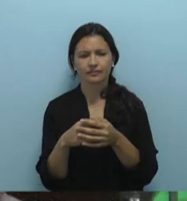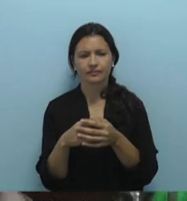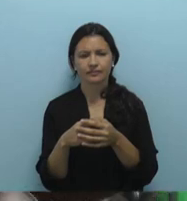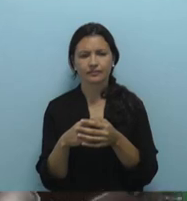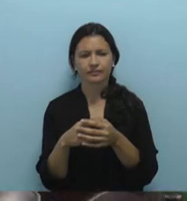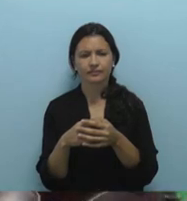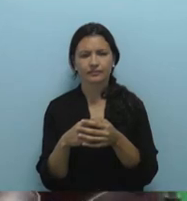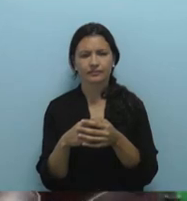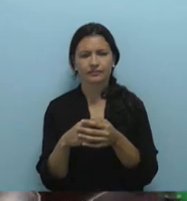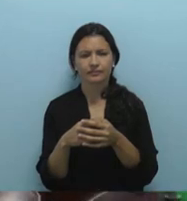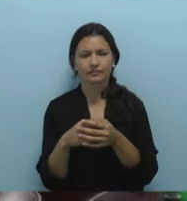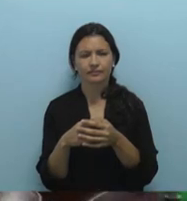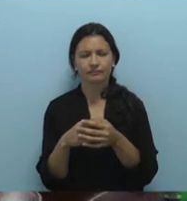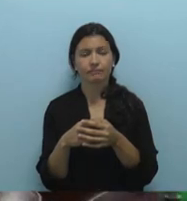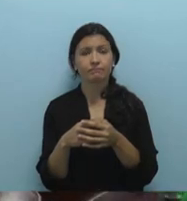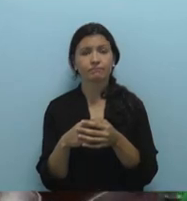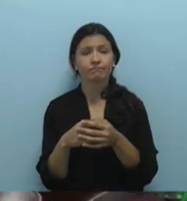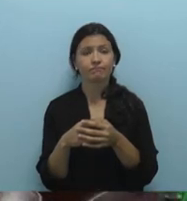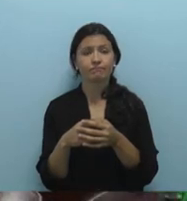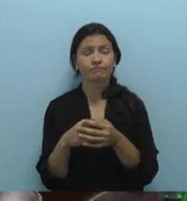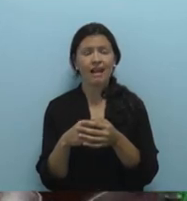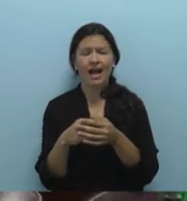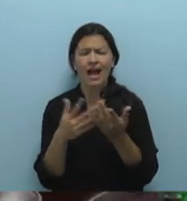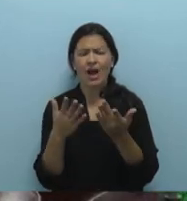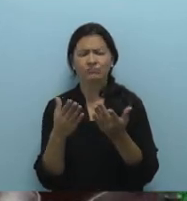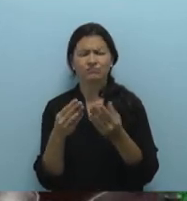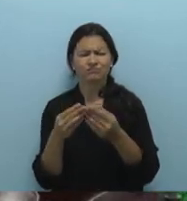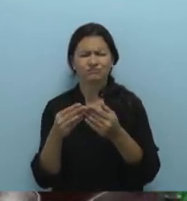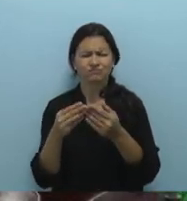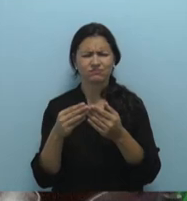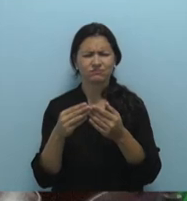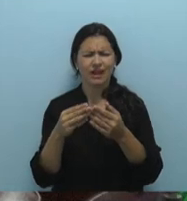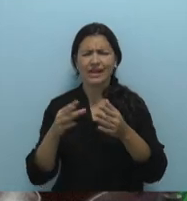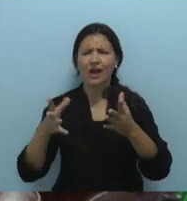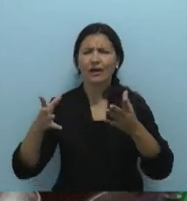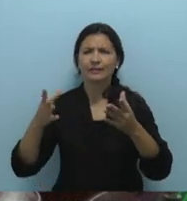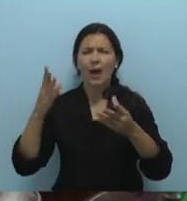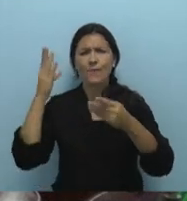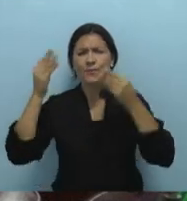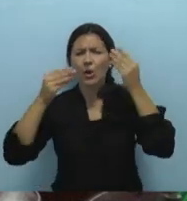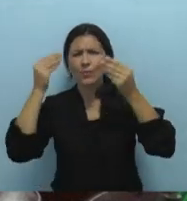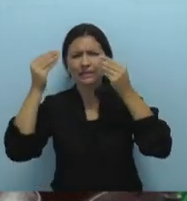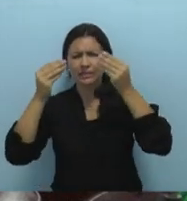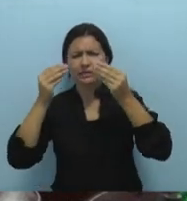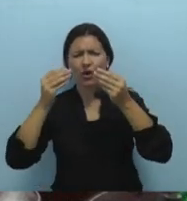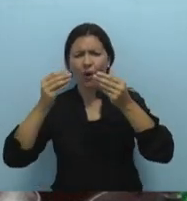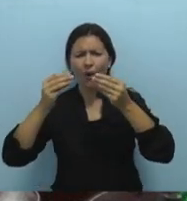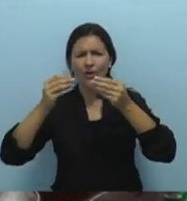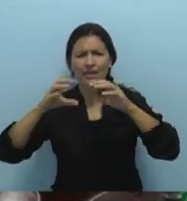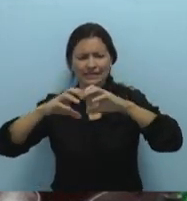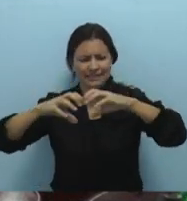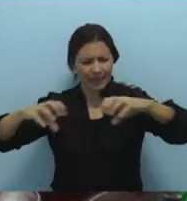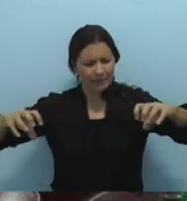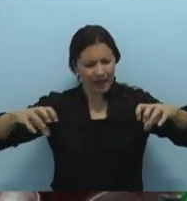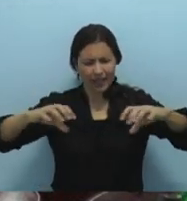anteriormente, la preocupación por despegar a la política de lo que fue la marcha de ayer y el reclamo universitario. Y la realidad